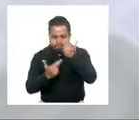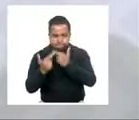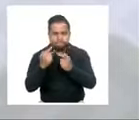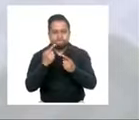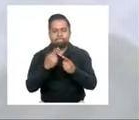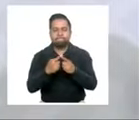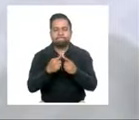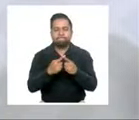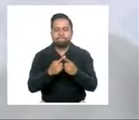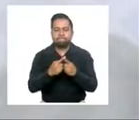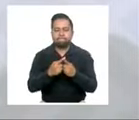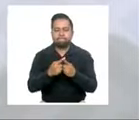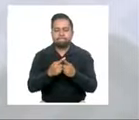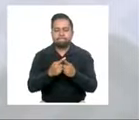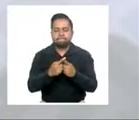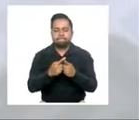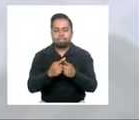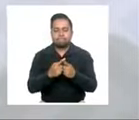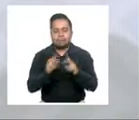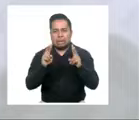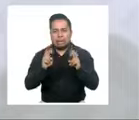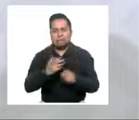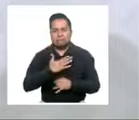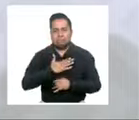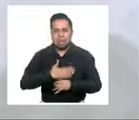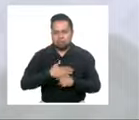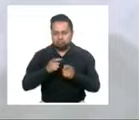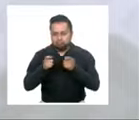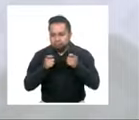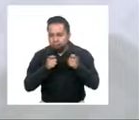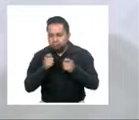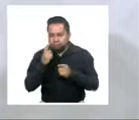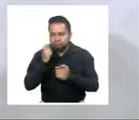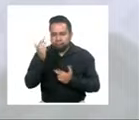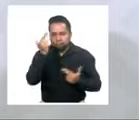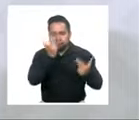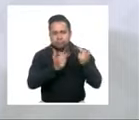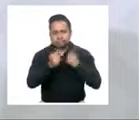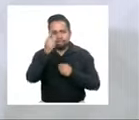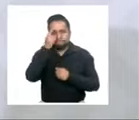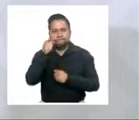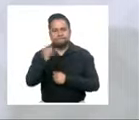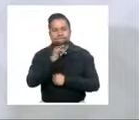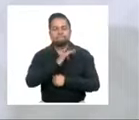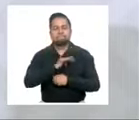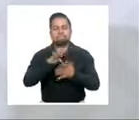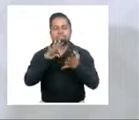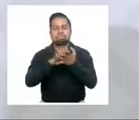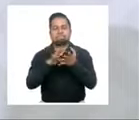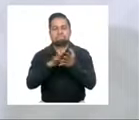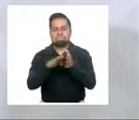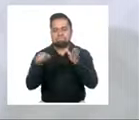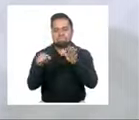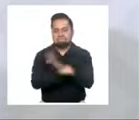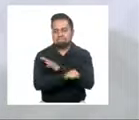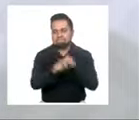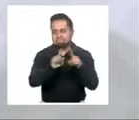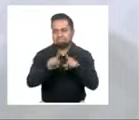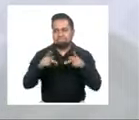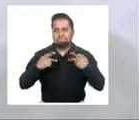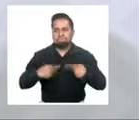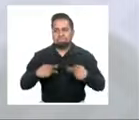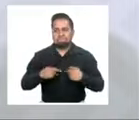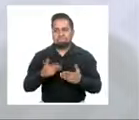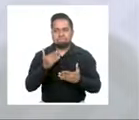de la justicia para que también se le aplique a otros. Y